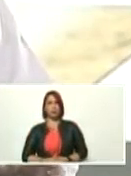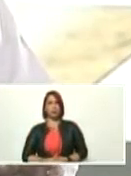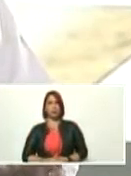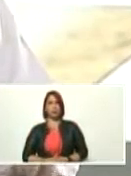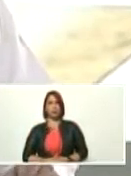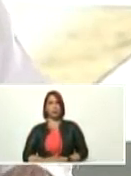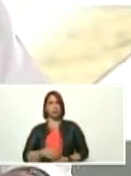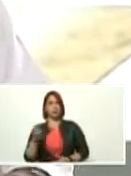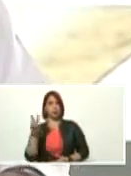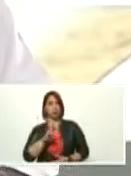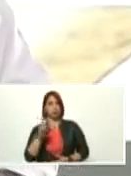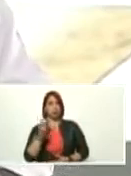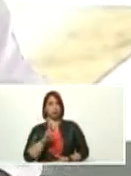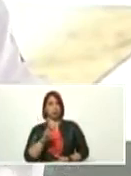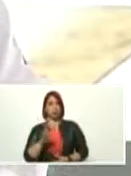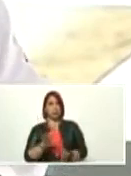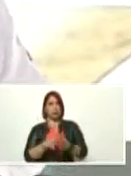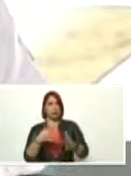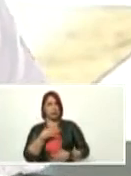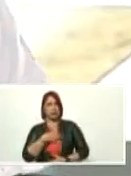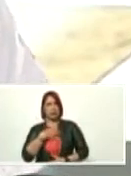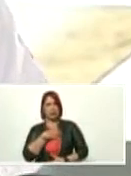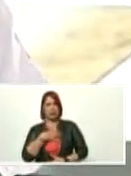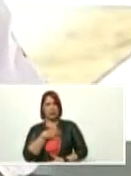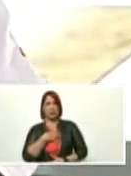en Venezuela hubo una gran inquietud